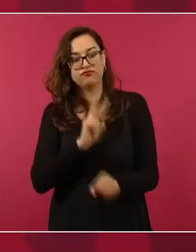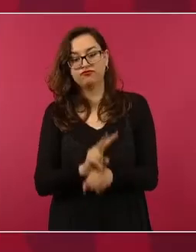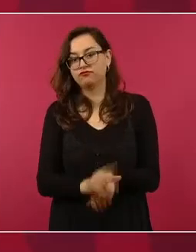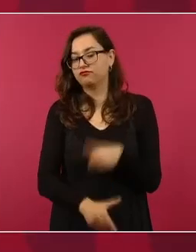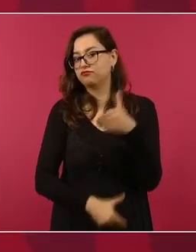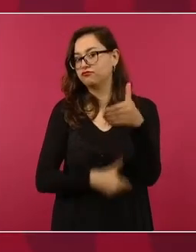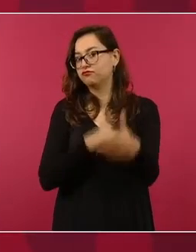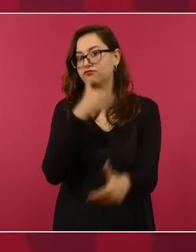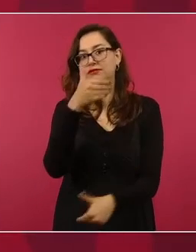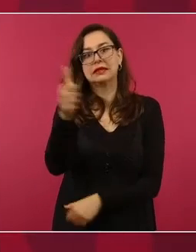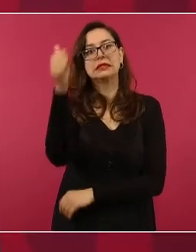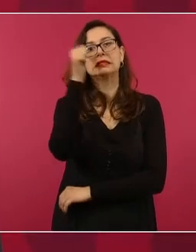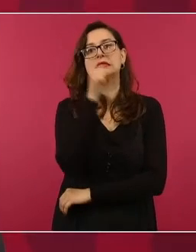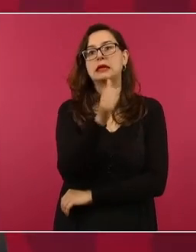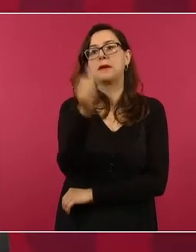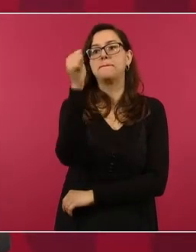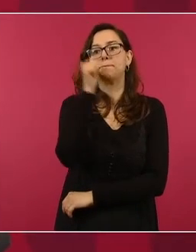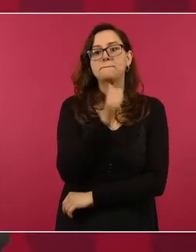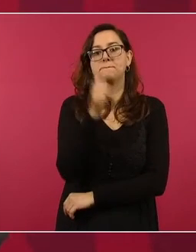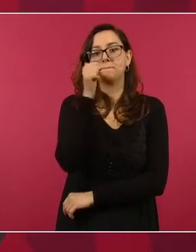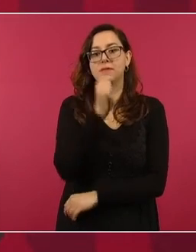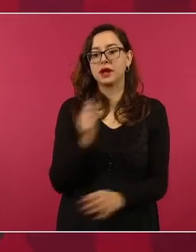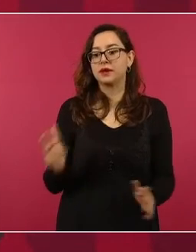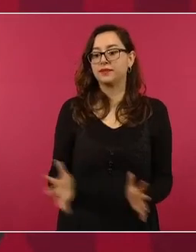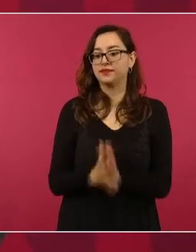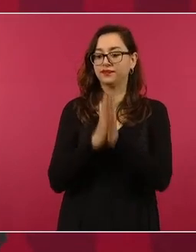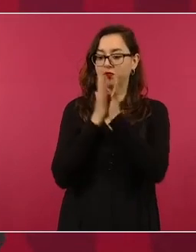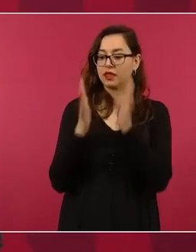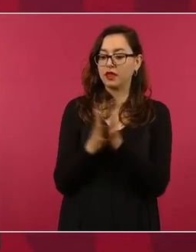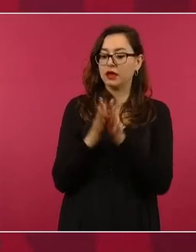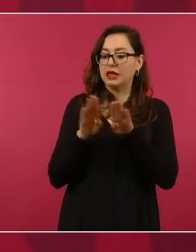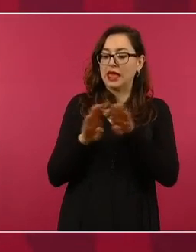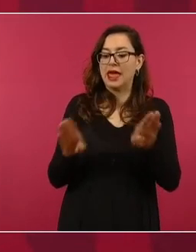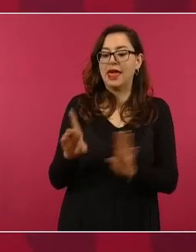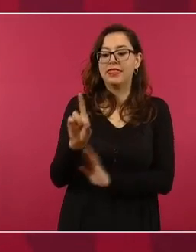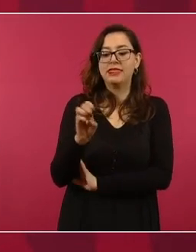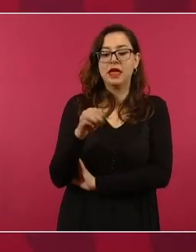ciudadanos. La democracia es una forma de vida.